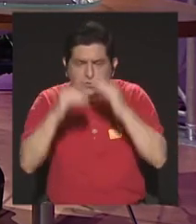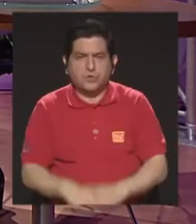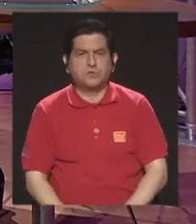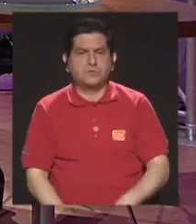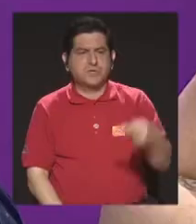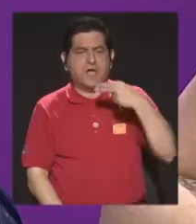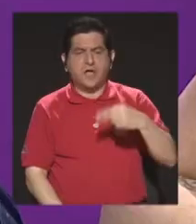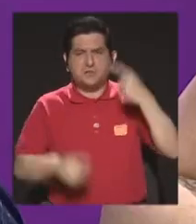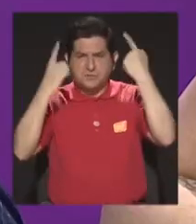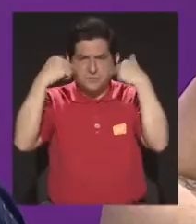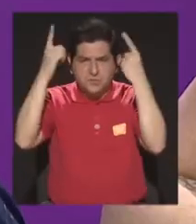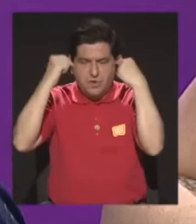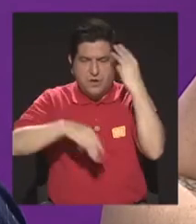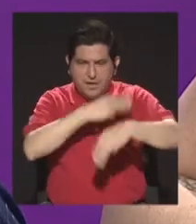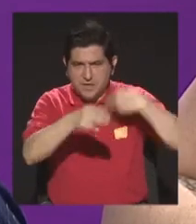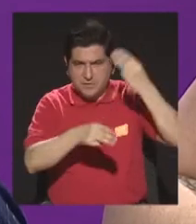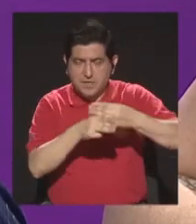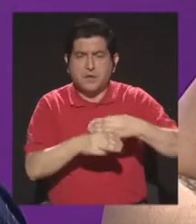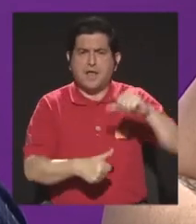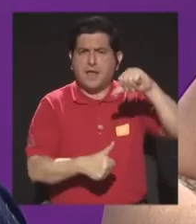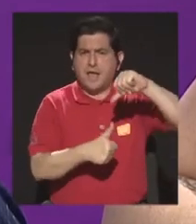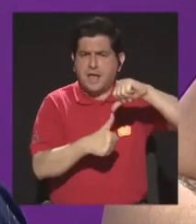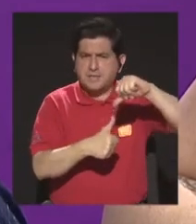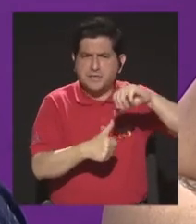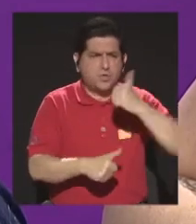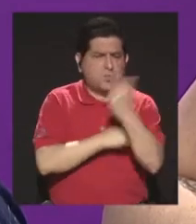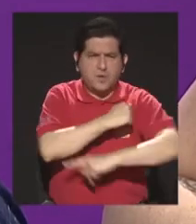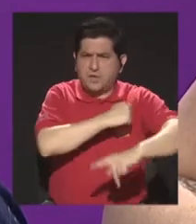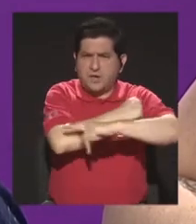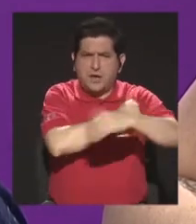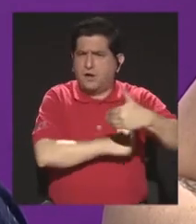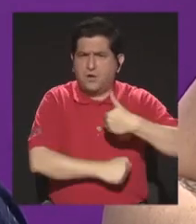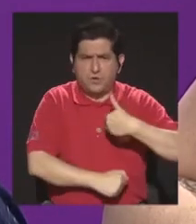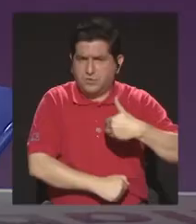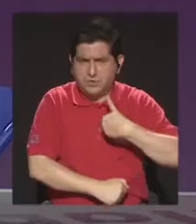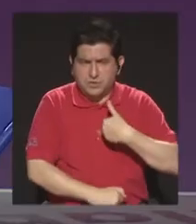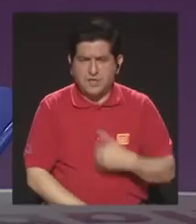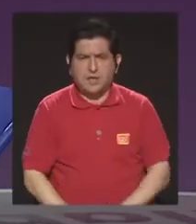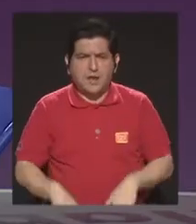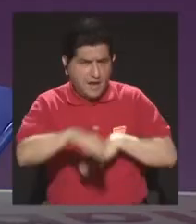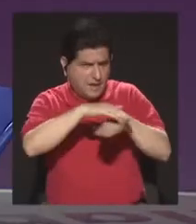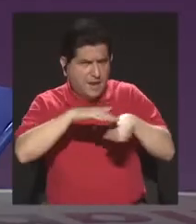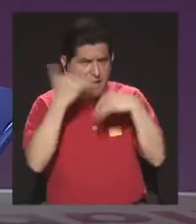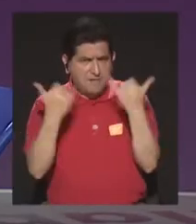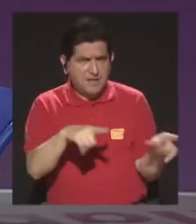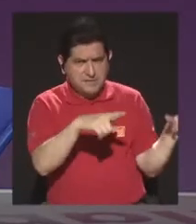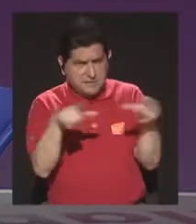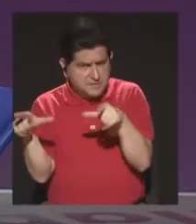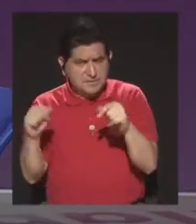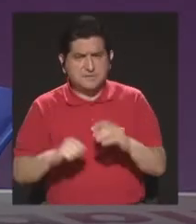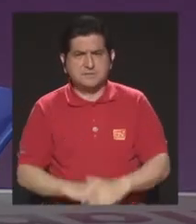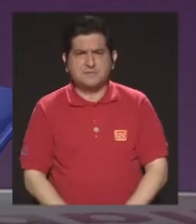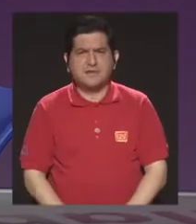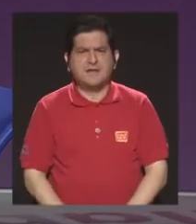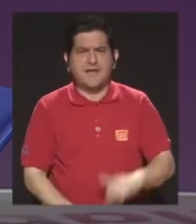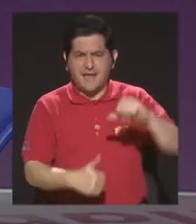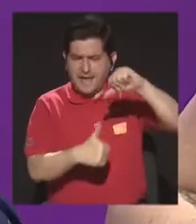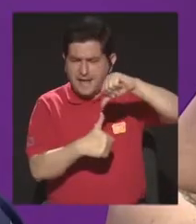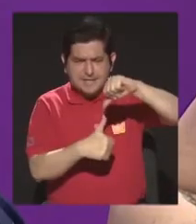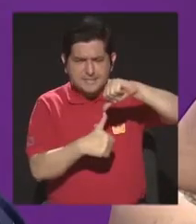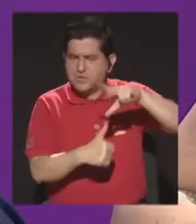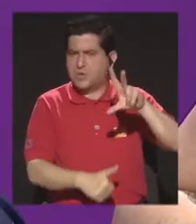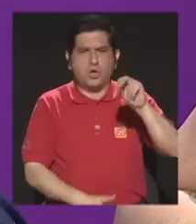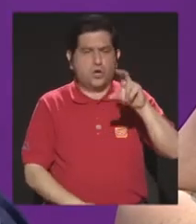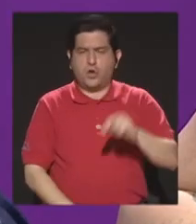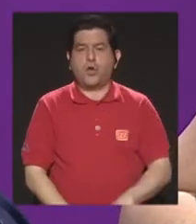de éxito alrededor del mundo. ¿En Centroamérica hay algún otro país que tenga la plataforma ya disponible? En Centroamérica